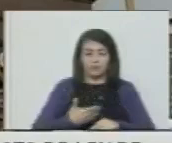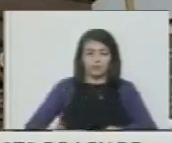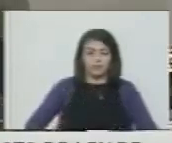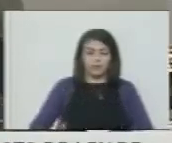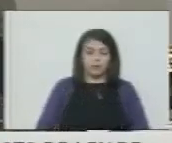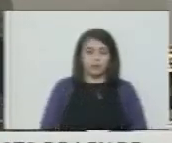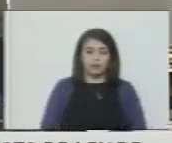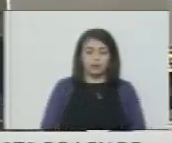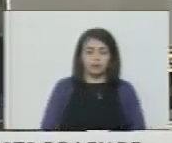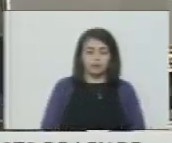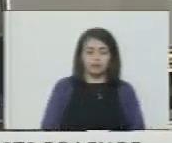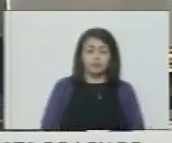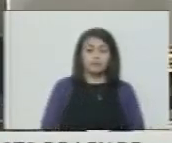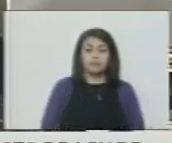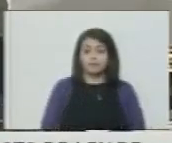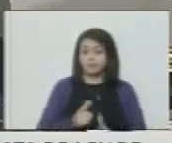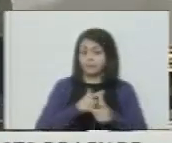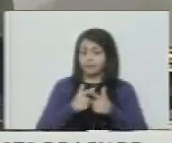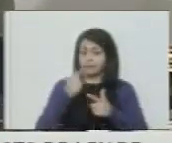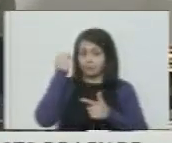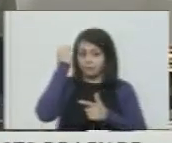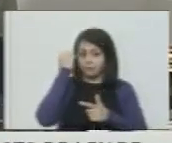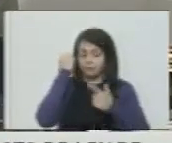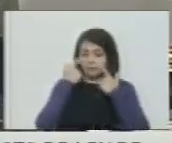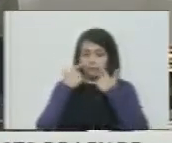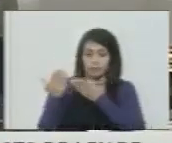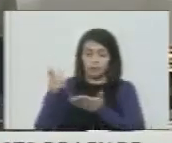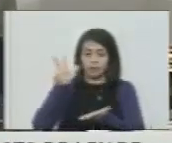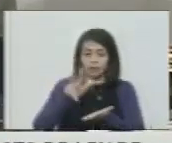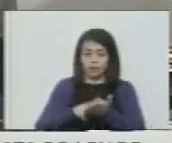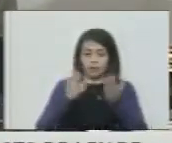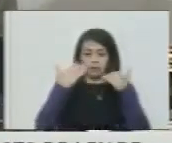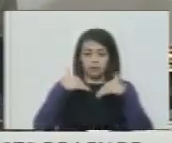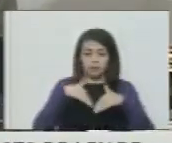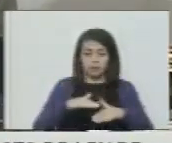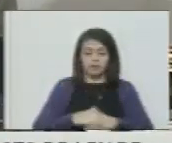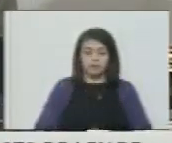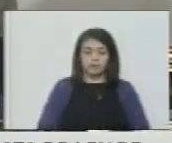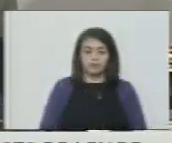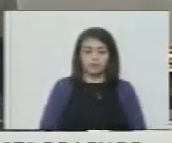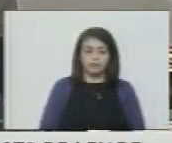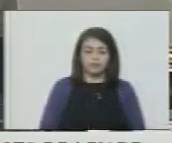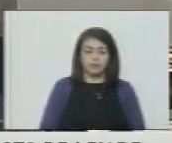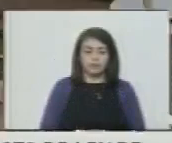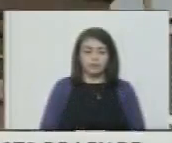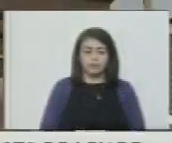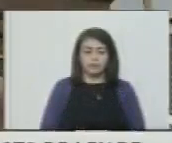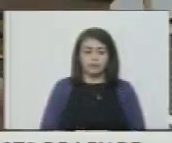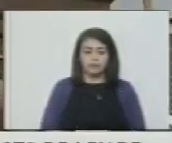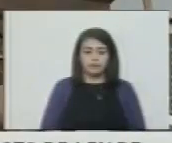todo, señor presidente. En consideración. Aprobado. Siguiente.